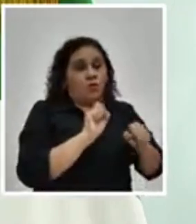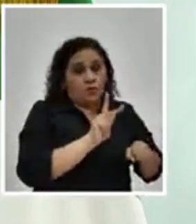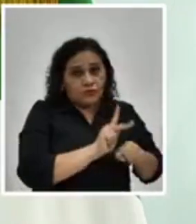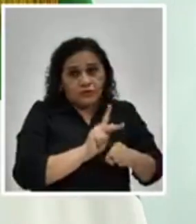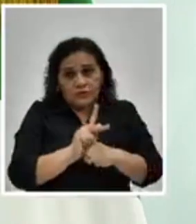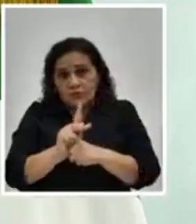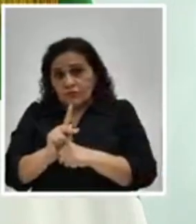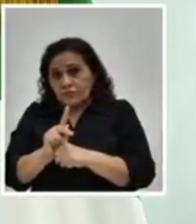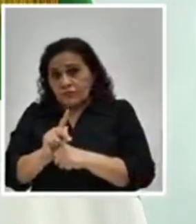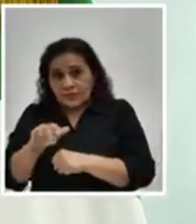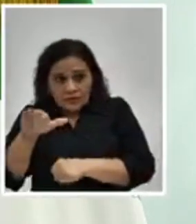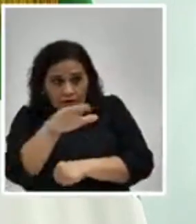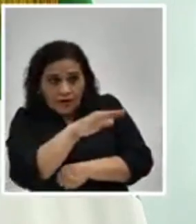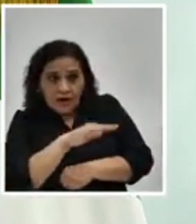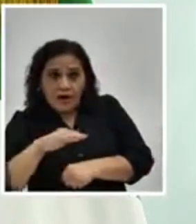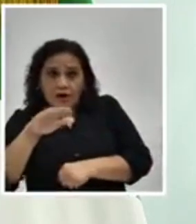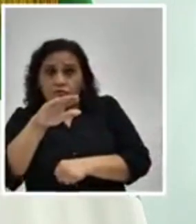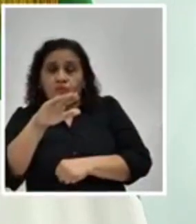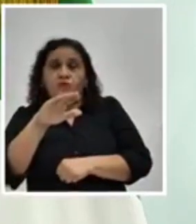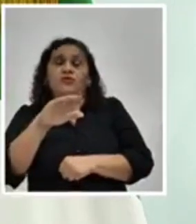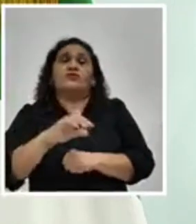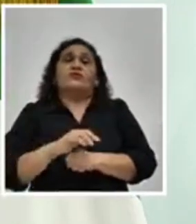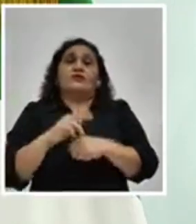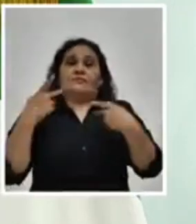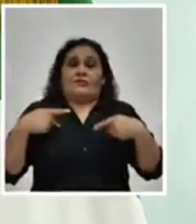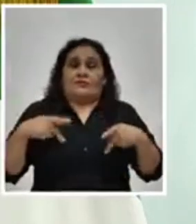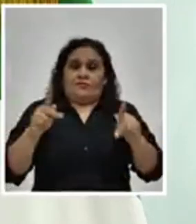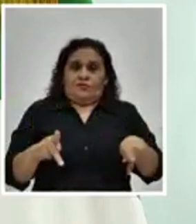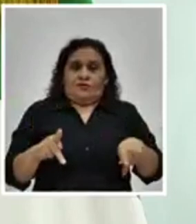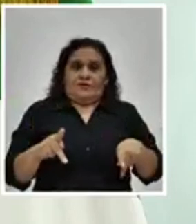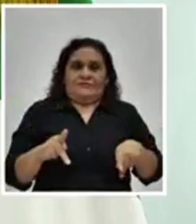nuestros habitantes y visitantes.